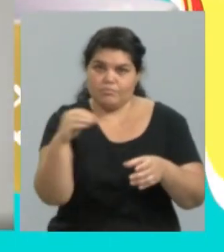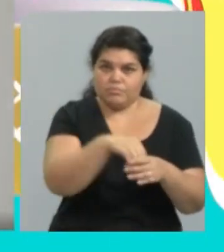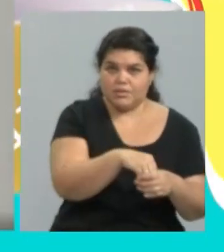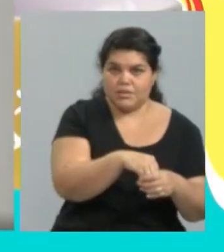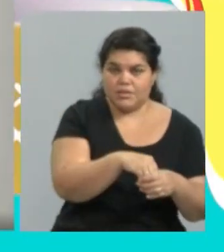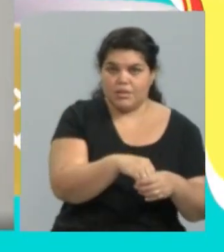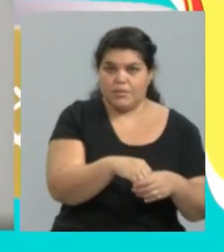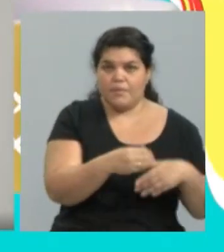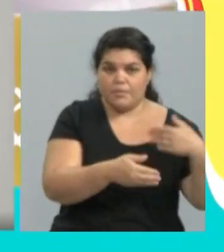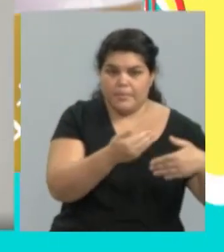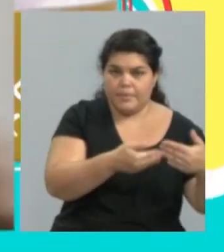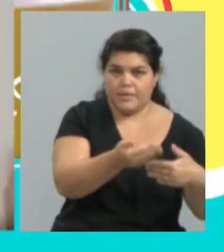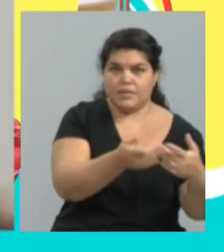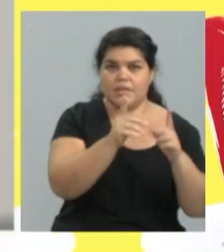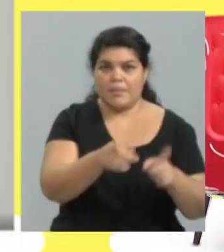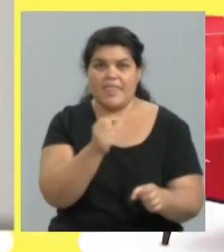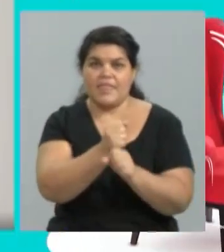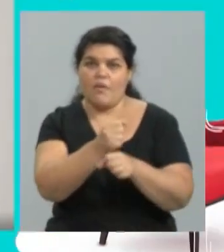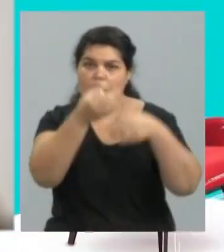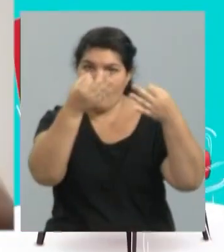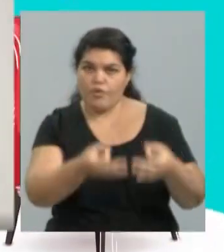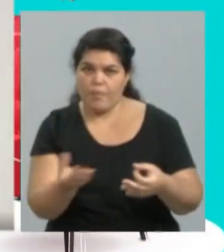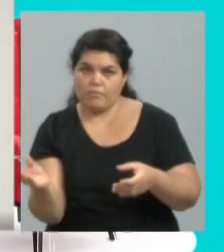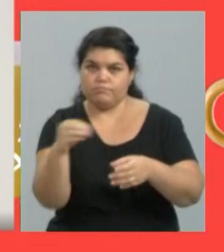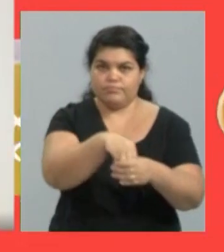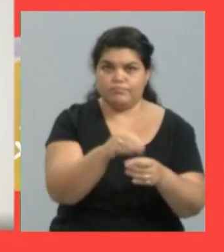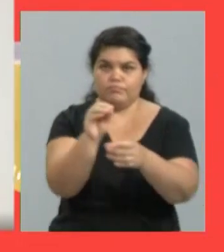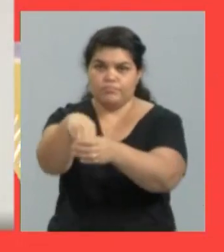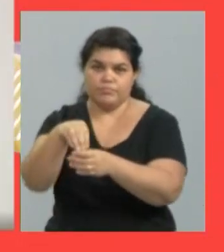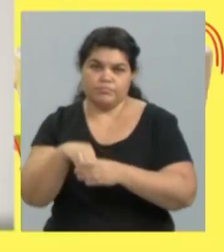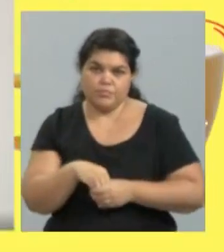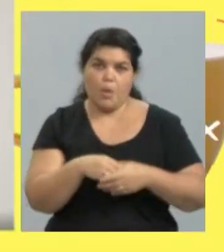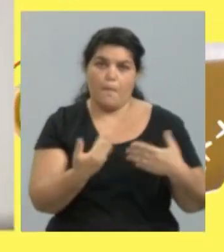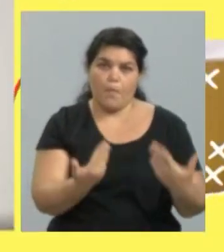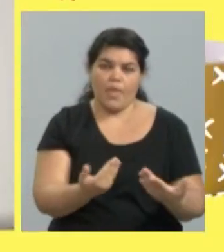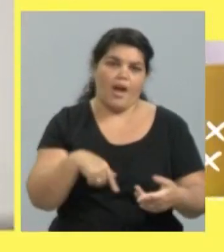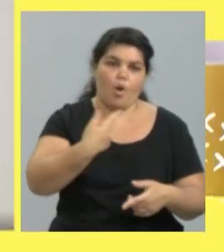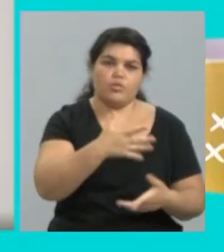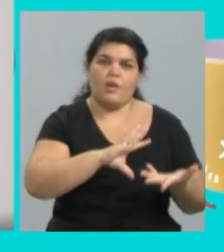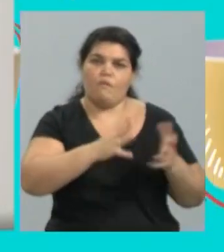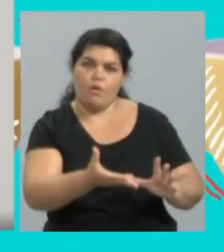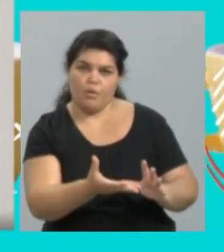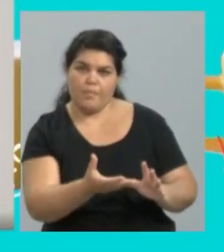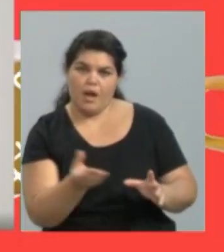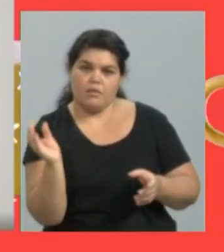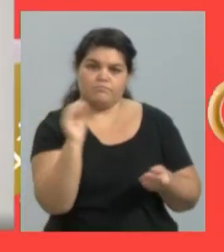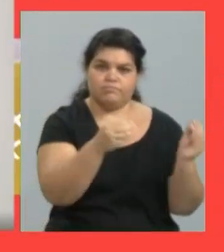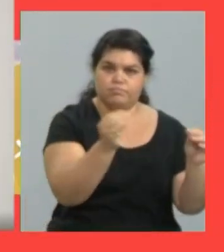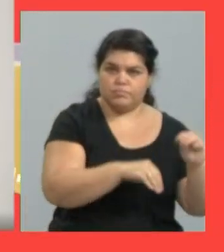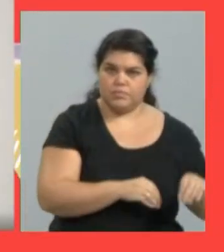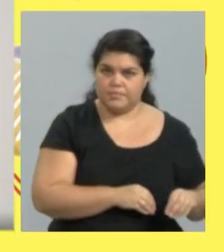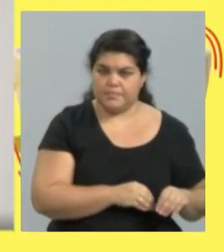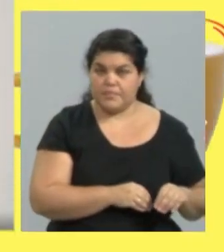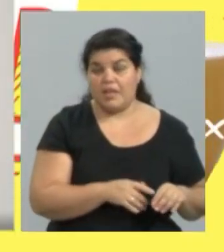pensarse en empleos formales y todo esto, que no son cuestiones que son difíciles, sino que, bueno, hay que hacer